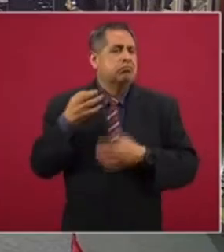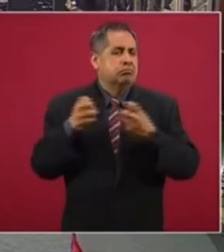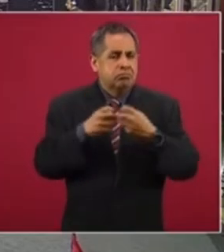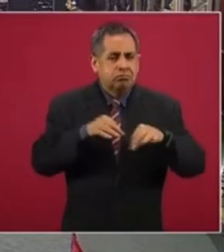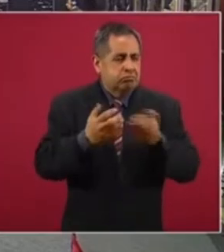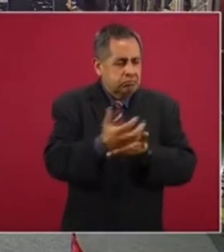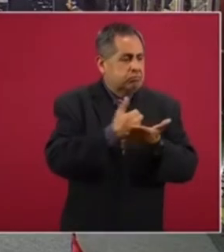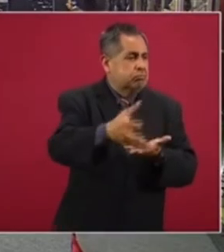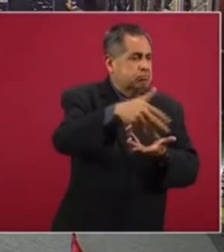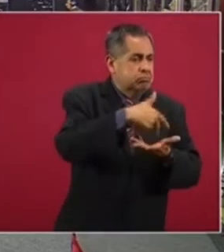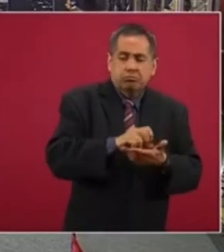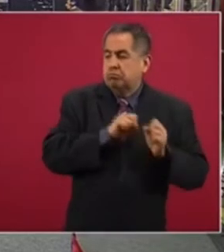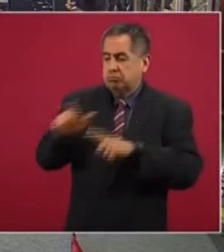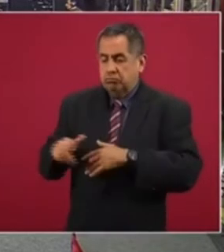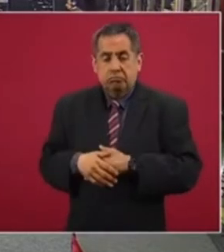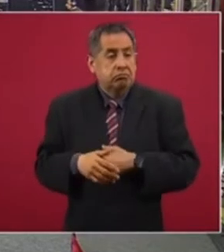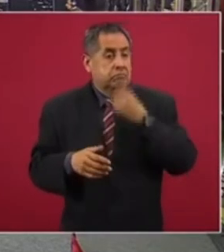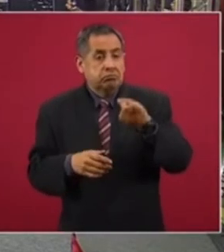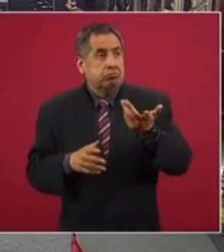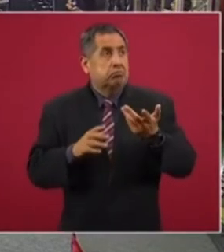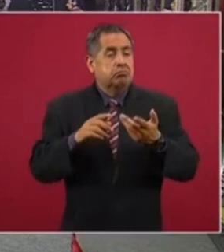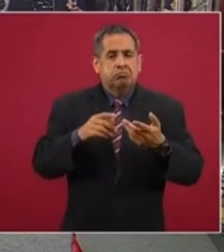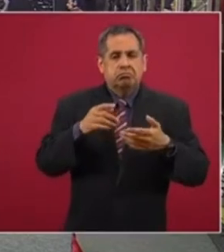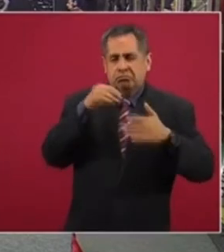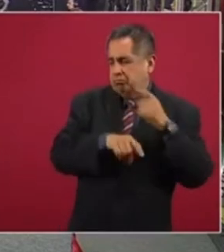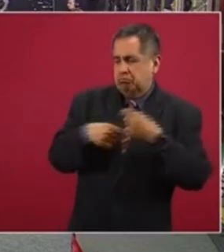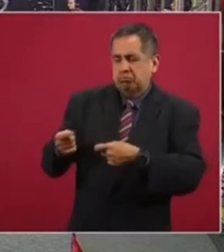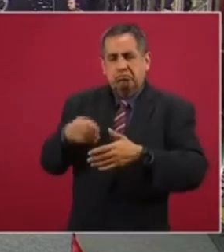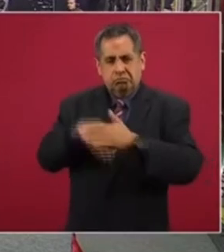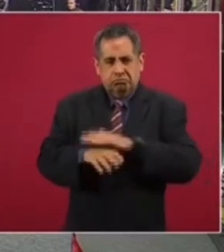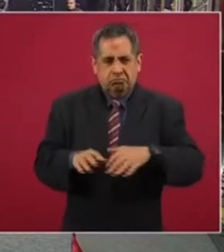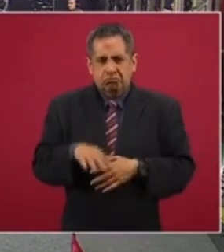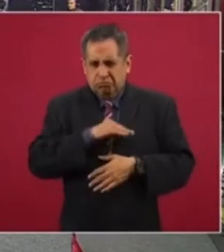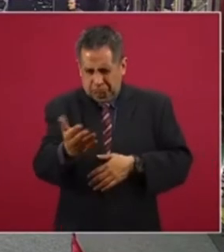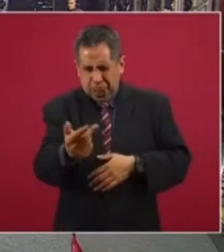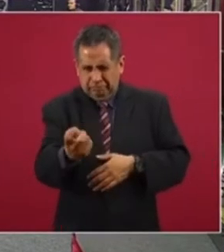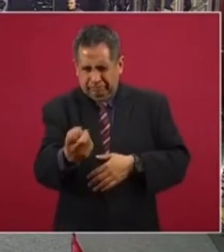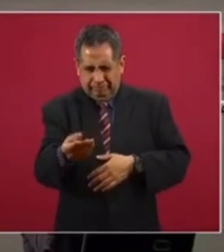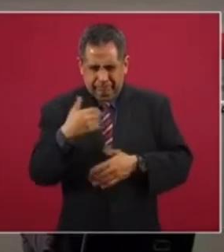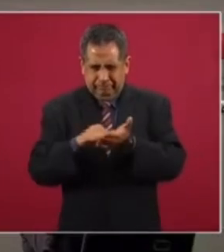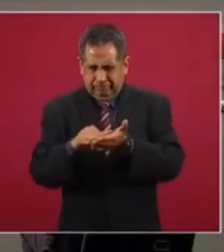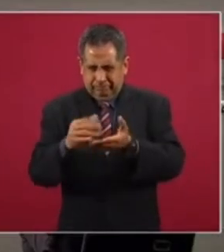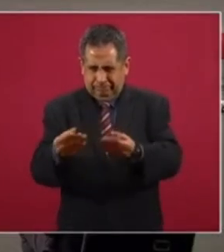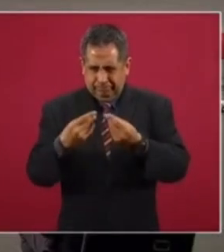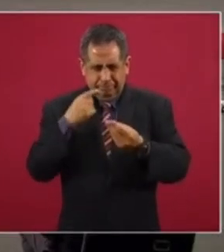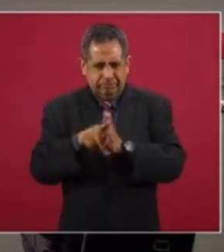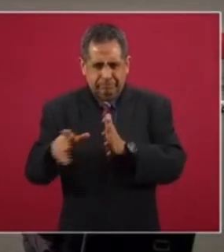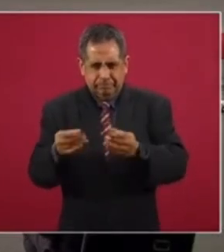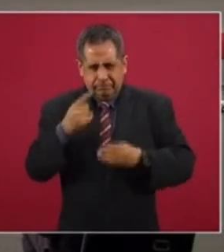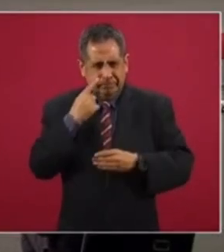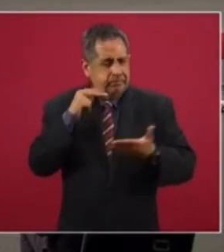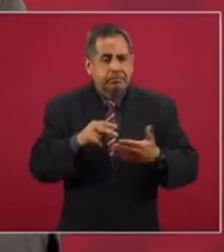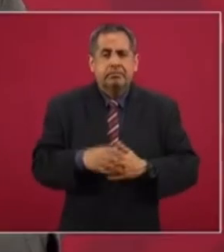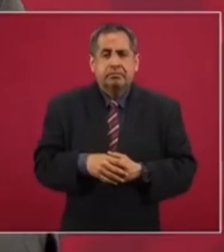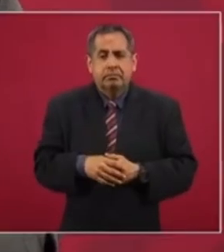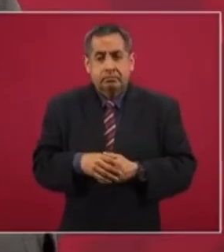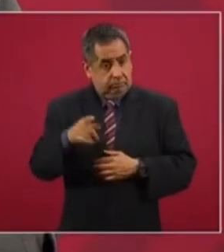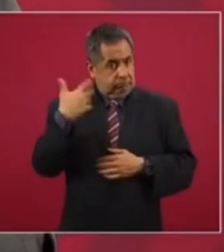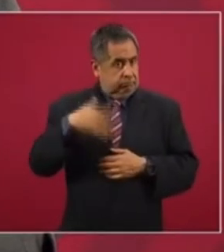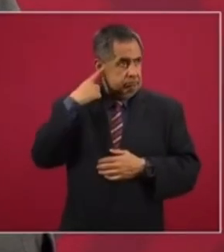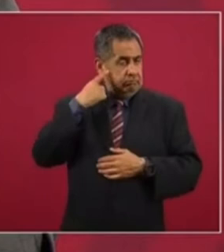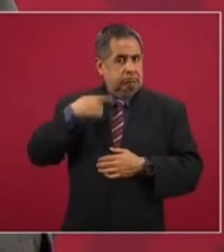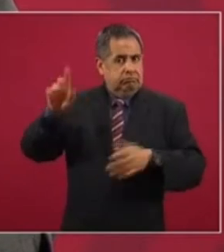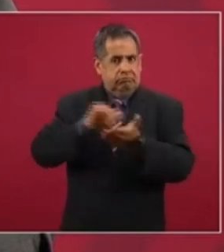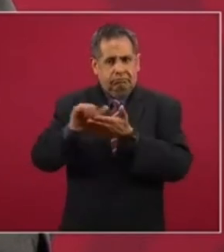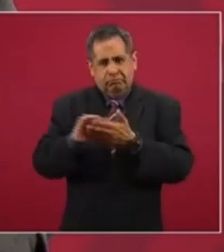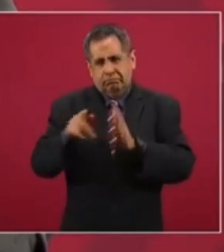y pronosticaba eso. Que se le iba a caer, el 20%, si creo que se le pasó el... Sí, me interesa mucho el dato, porque son muy famosos este periódico.